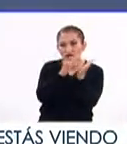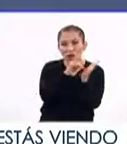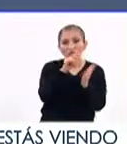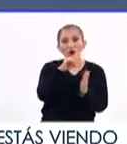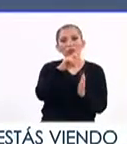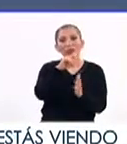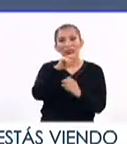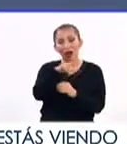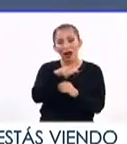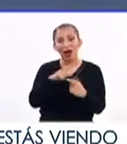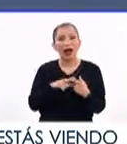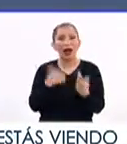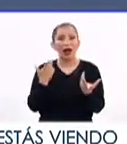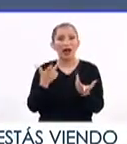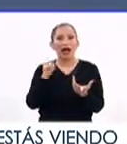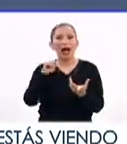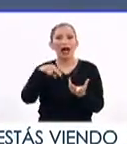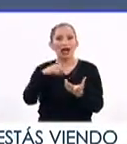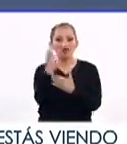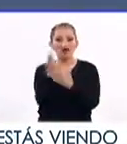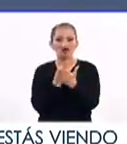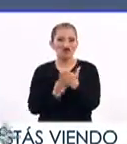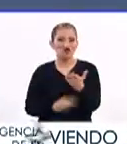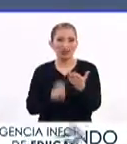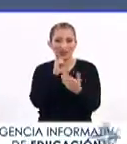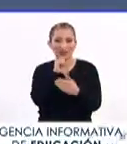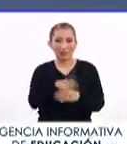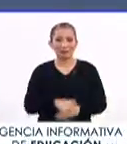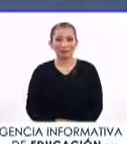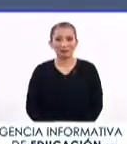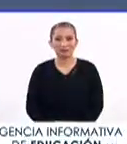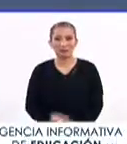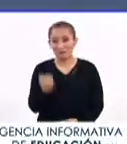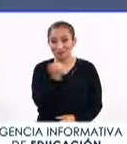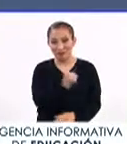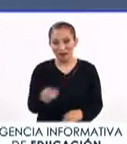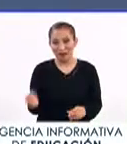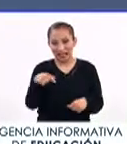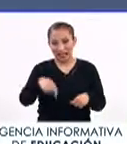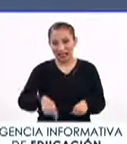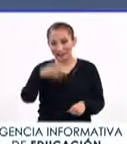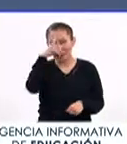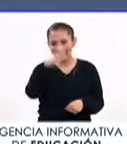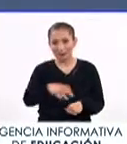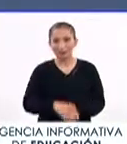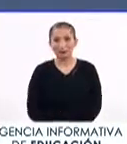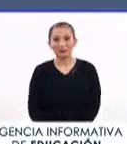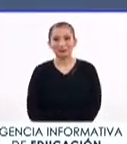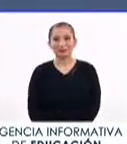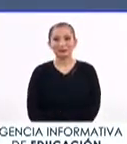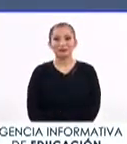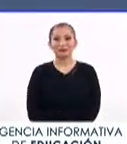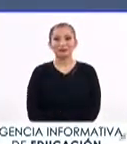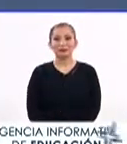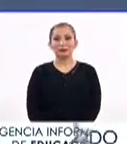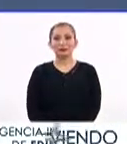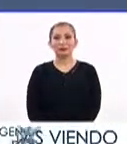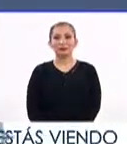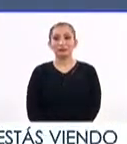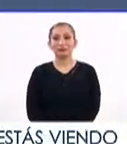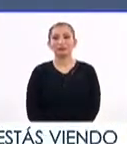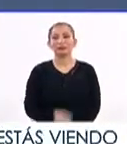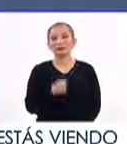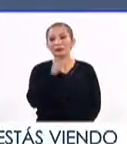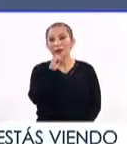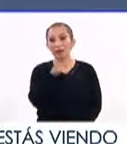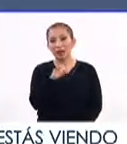y por supuesto animación también. Claro. Es muy famoso, ¿no? Aquí en México. Famoso. Sí. Ajá. Y